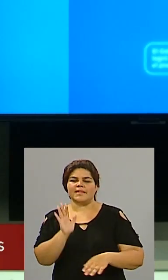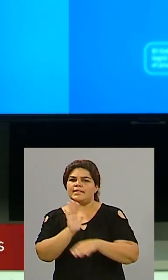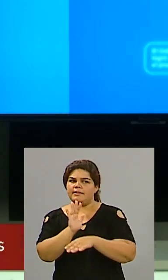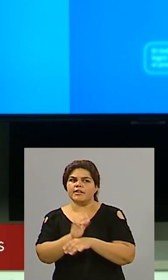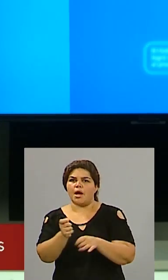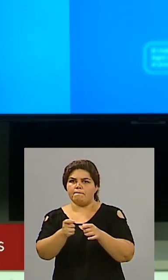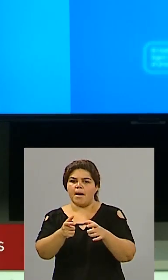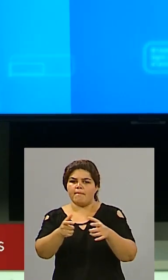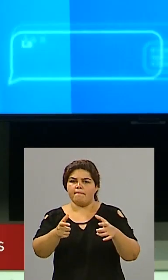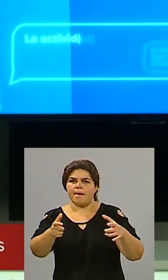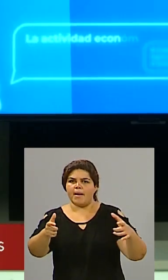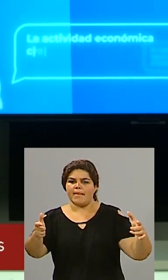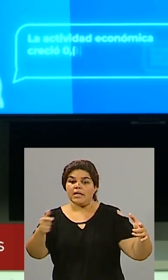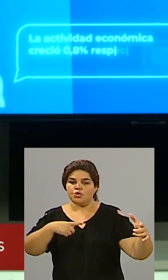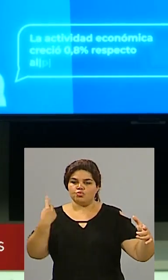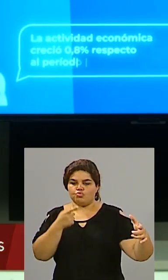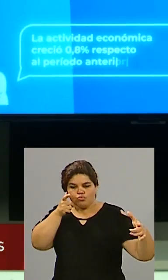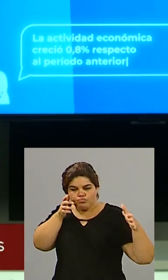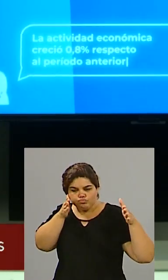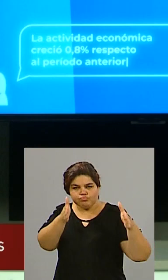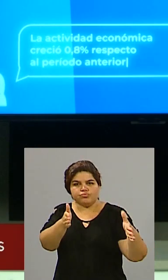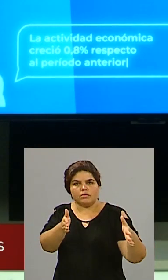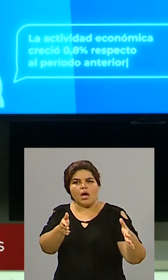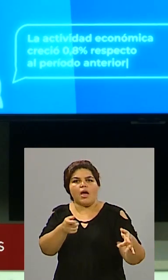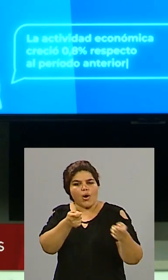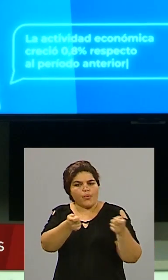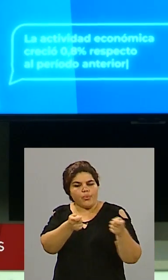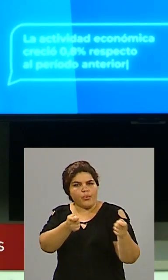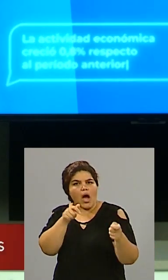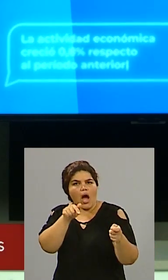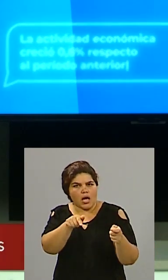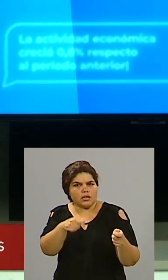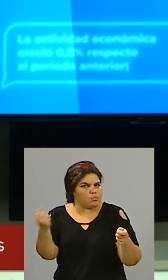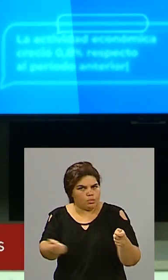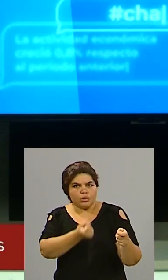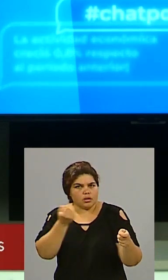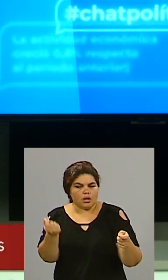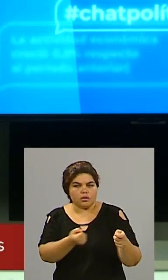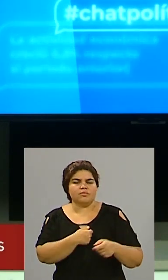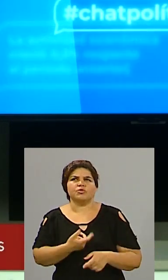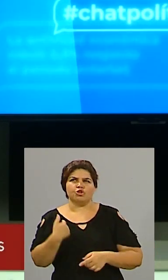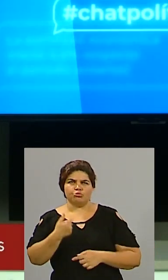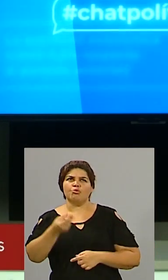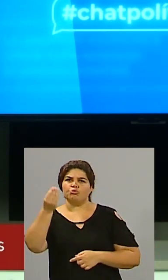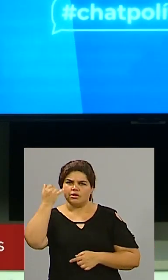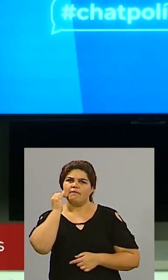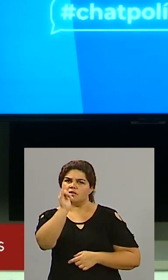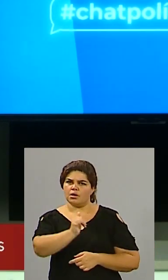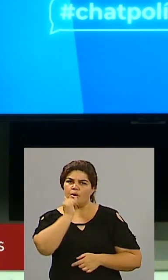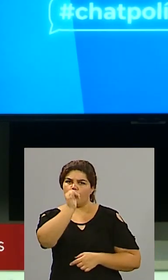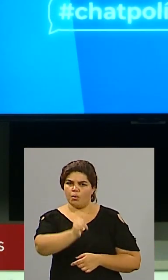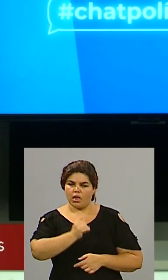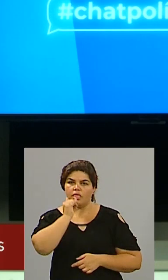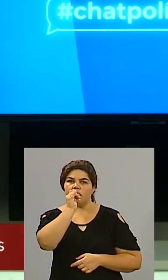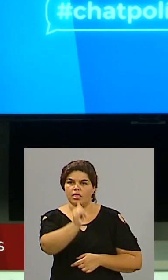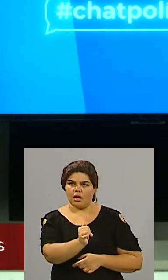trabajar fuertemente ahí y lo estamos haciendo. Pero también creo, y en esto yo ya lo he dicho también y he